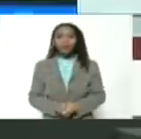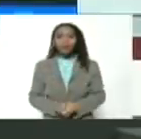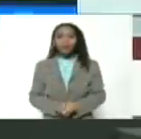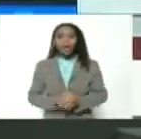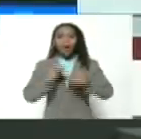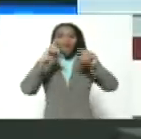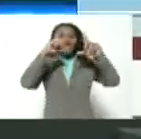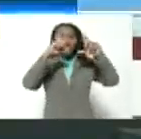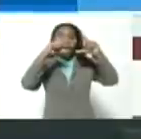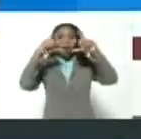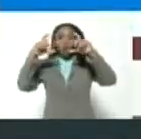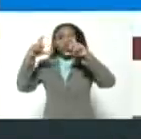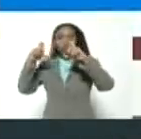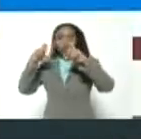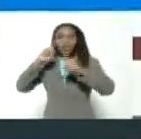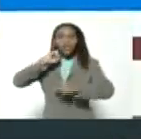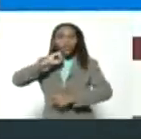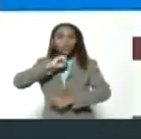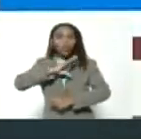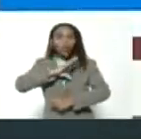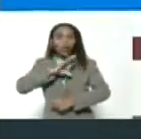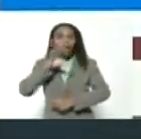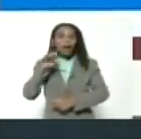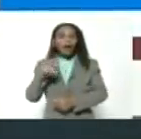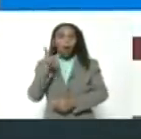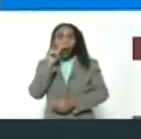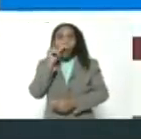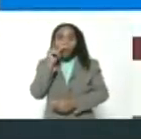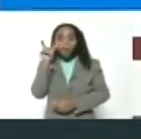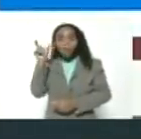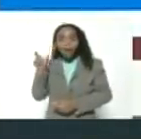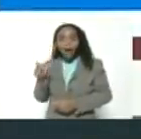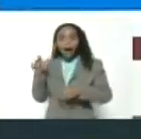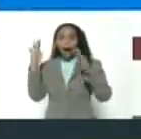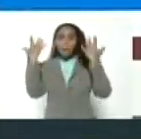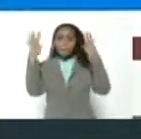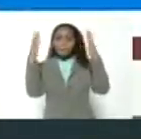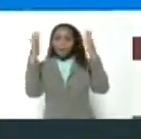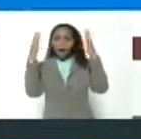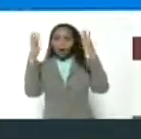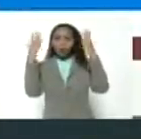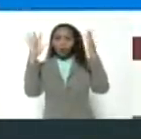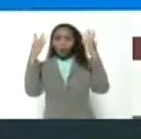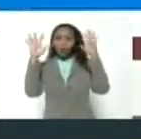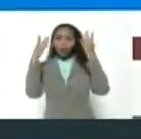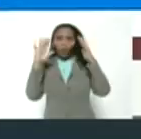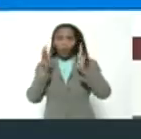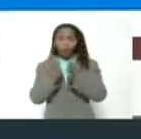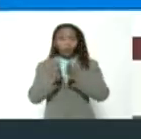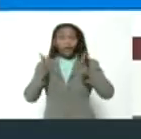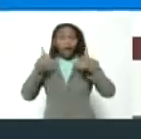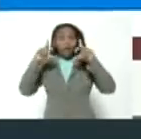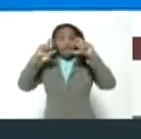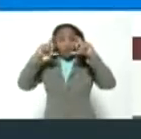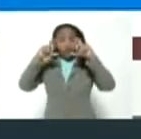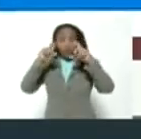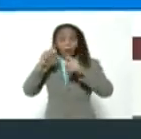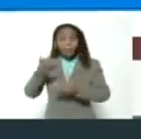de fotografías de Fraso, Francisco Solórzano. Vamos a darle un aplauso a Fraso, gran fotógrafo de